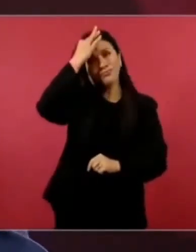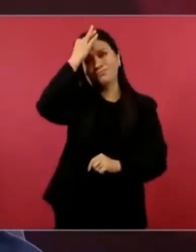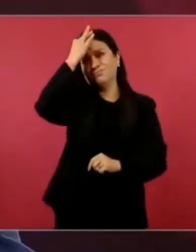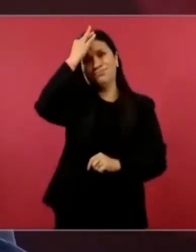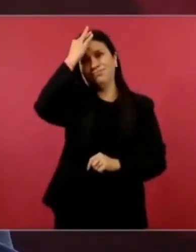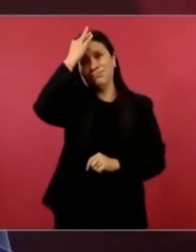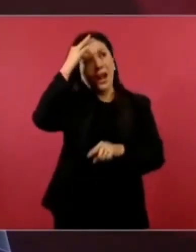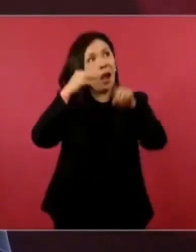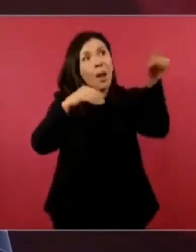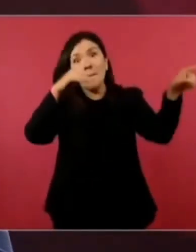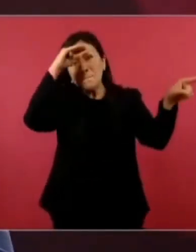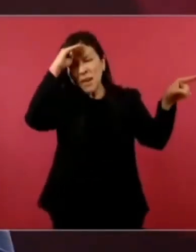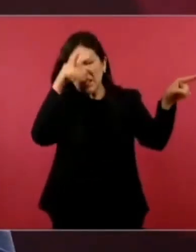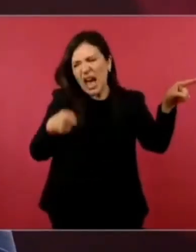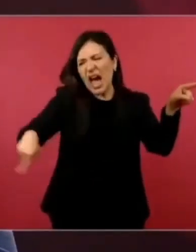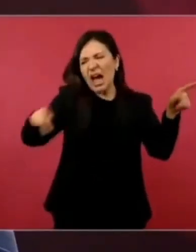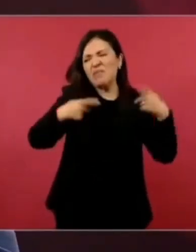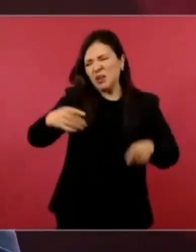que el pueblo es tonto.